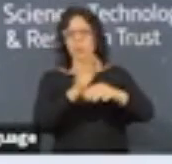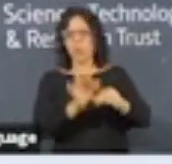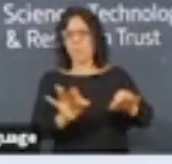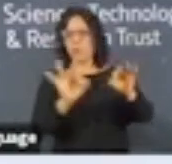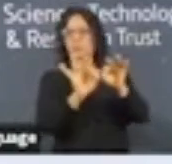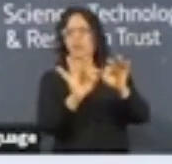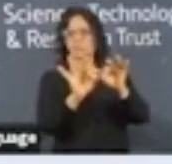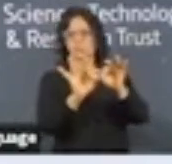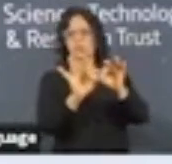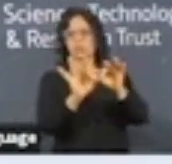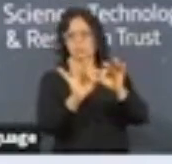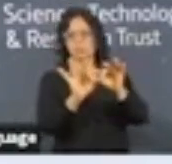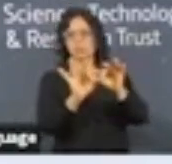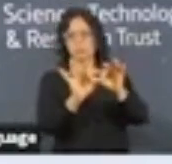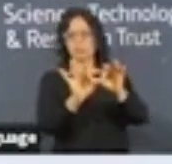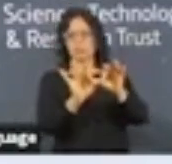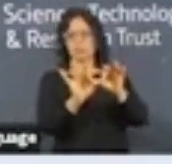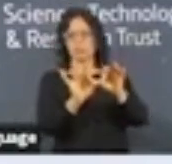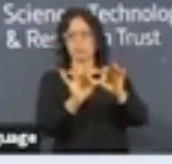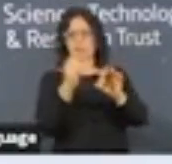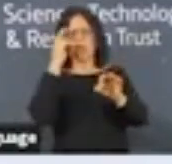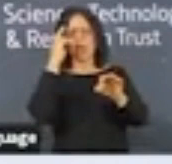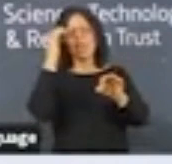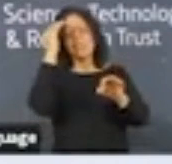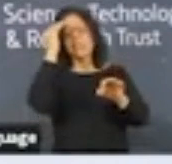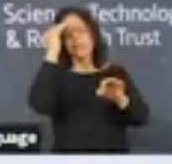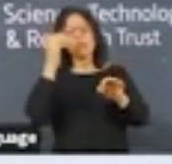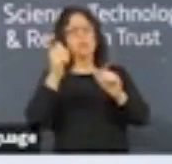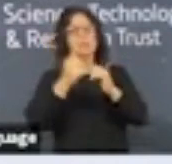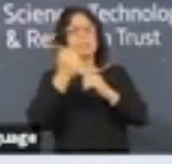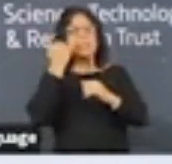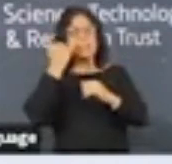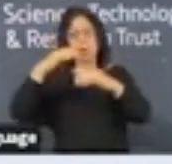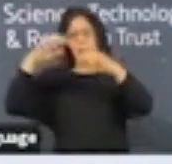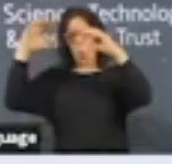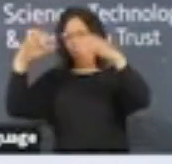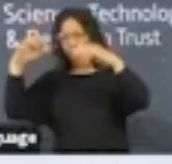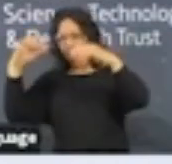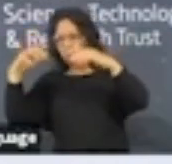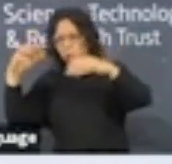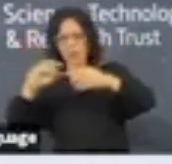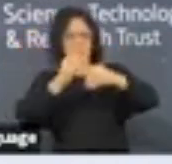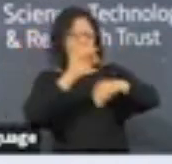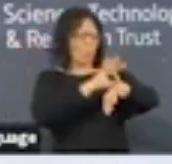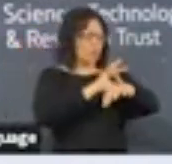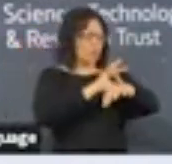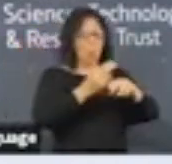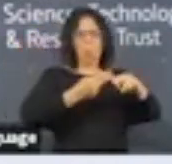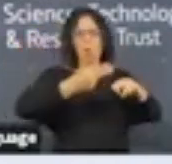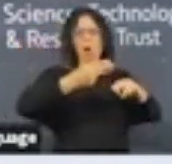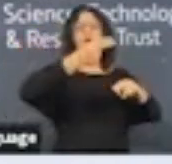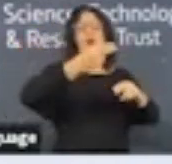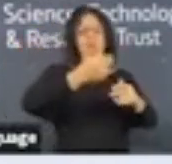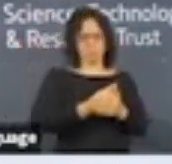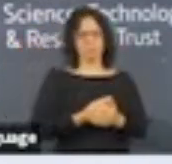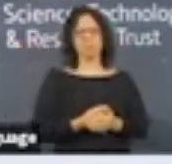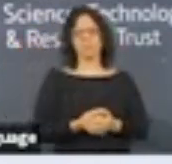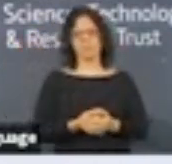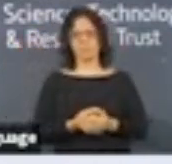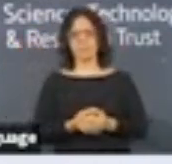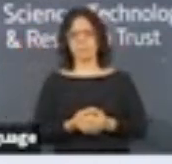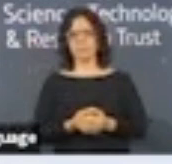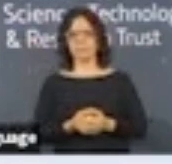su número. Sabemos que con las lluvias aumenta el número de mosquitos. Queremos saber